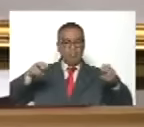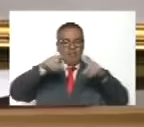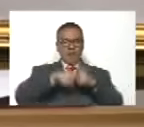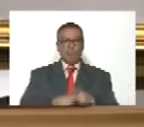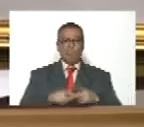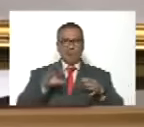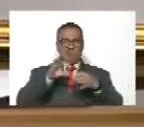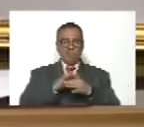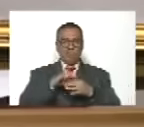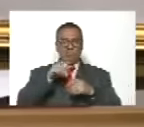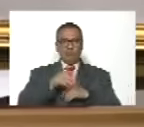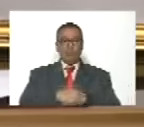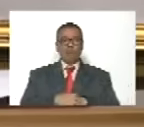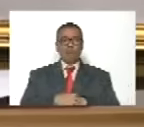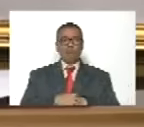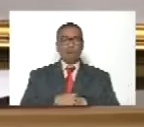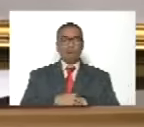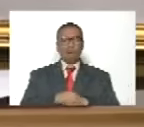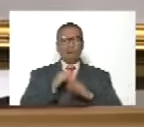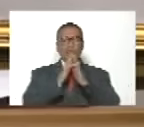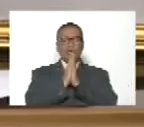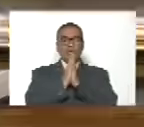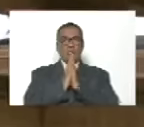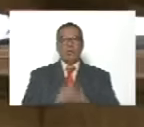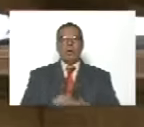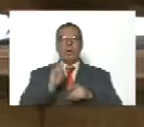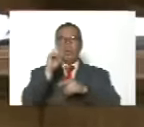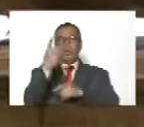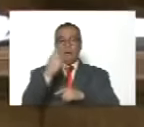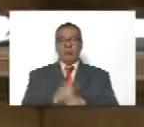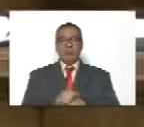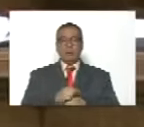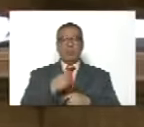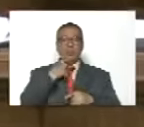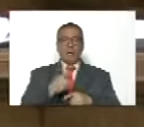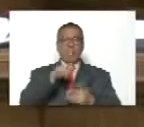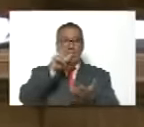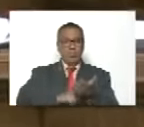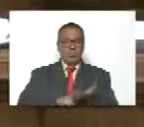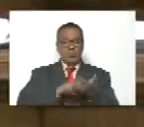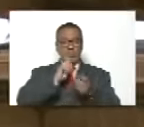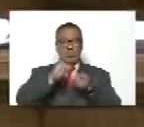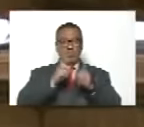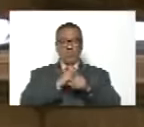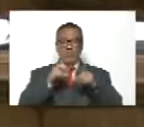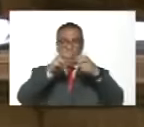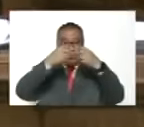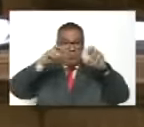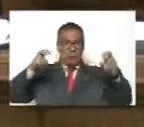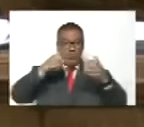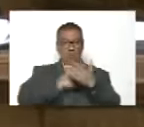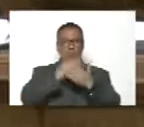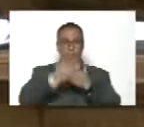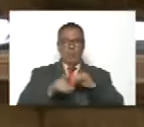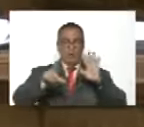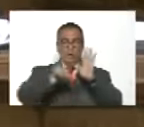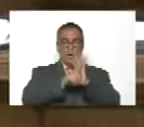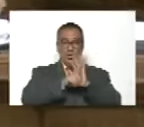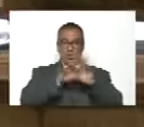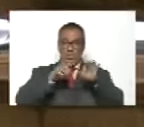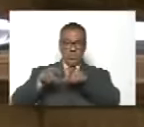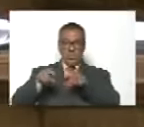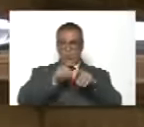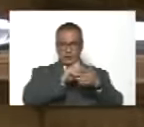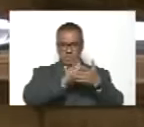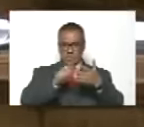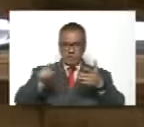capítulos, acápites y epígrafes, por favor. Primero, se sugiere aprobar con modificación el título del proyecto de ley quedando redactado